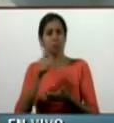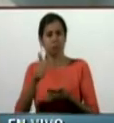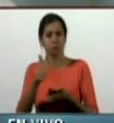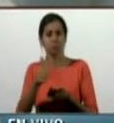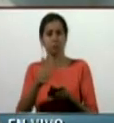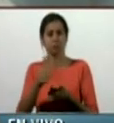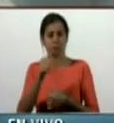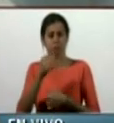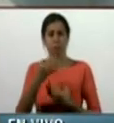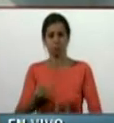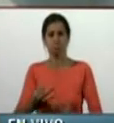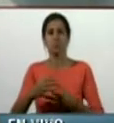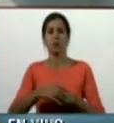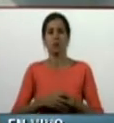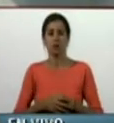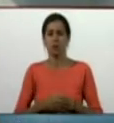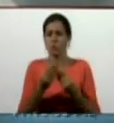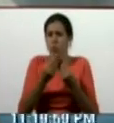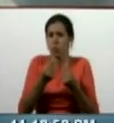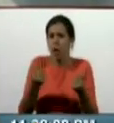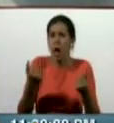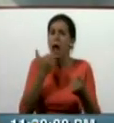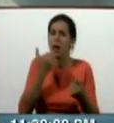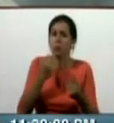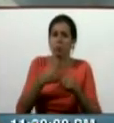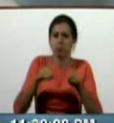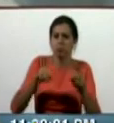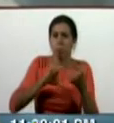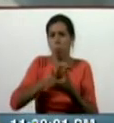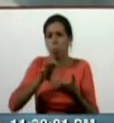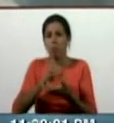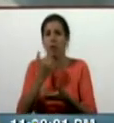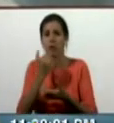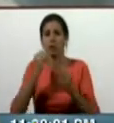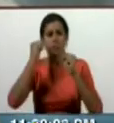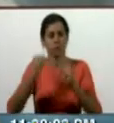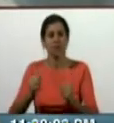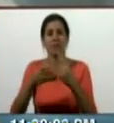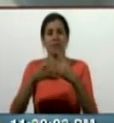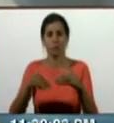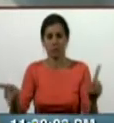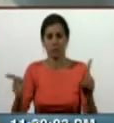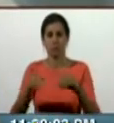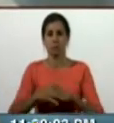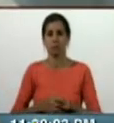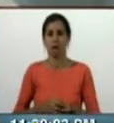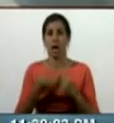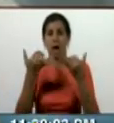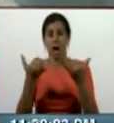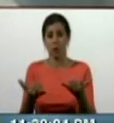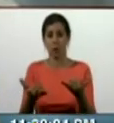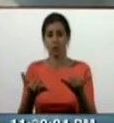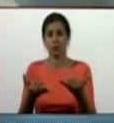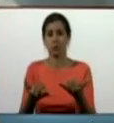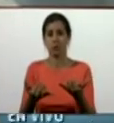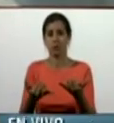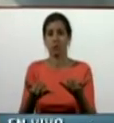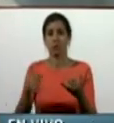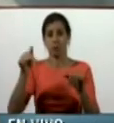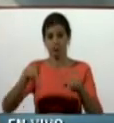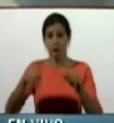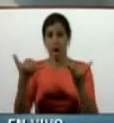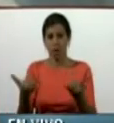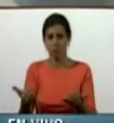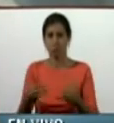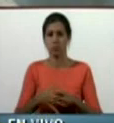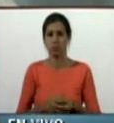paz, esas dificultades y fortalecer la democracia. Queda ahora, en este momento,